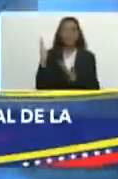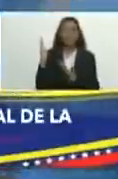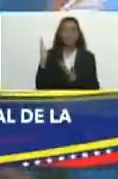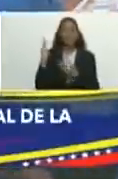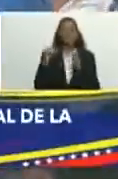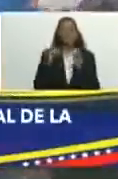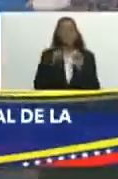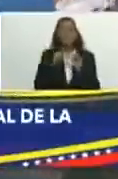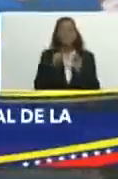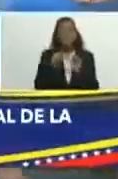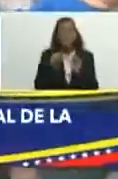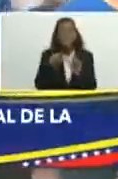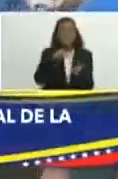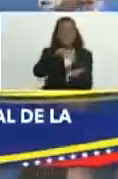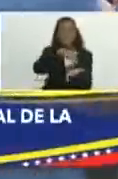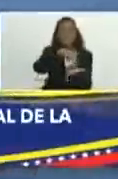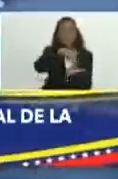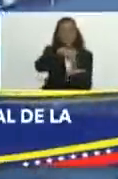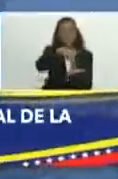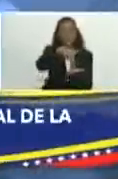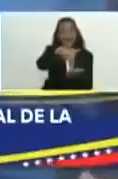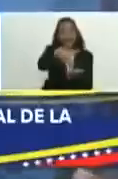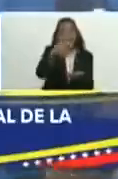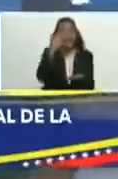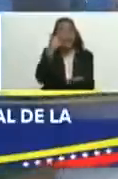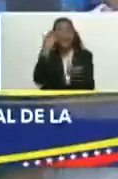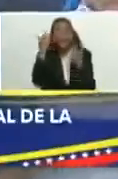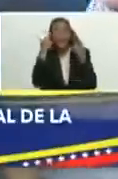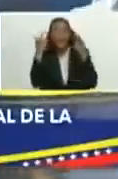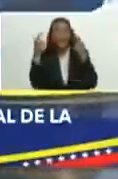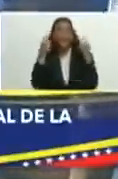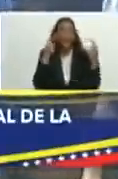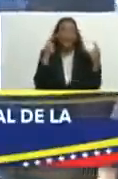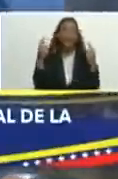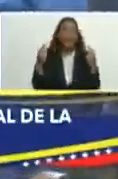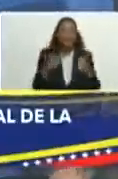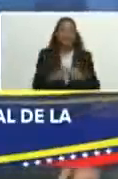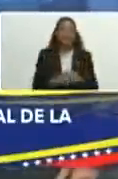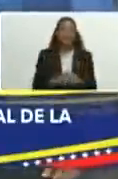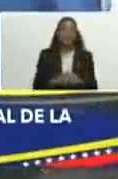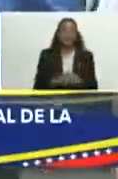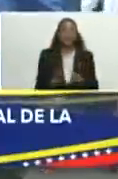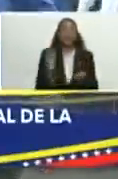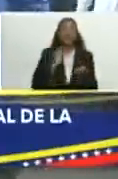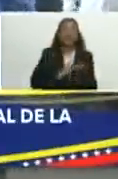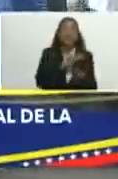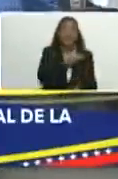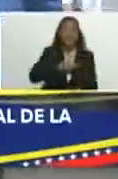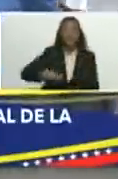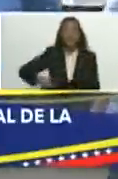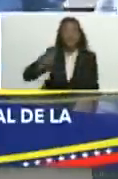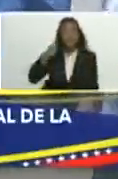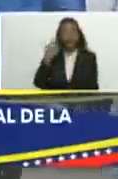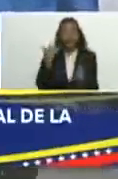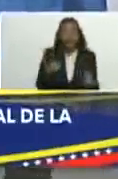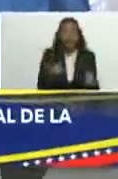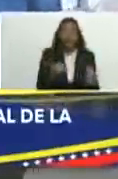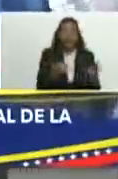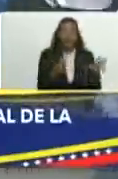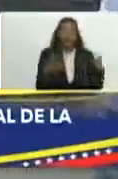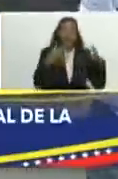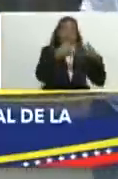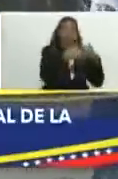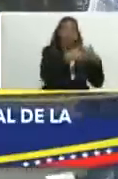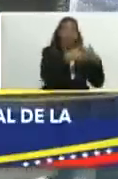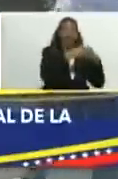Seguimos el recorrido. Sí, aquí presidente. Con los trabajadores y trabajadoras. Bueno, nuevamente, Jimmy. Presidente, ahorita nos dirigimos, pasamos del área de almado,